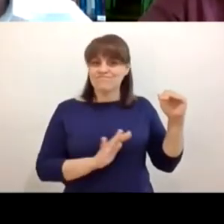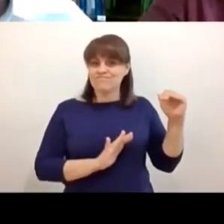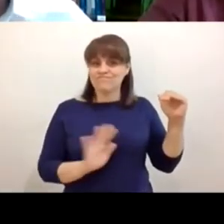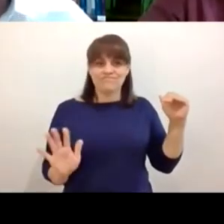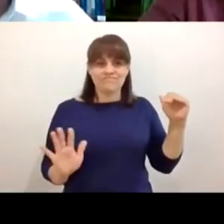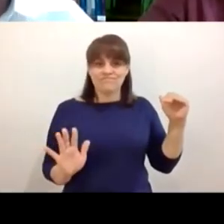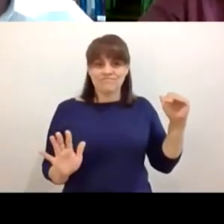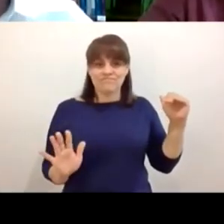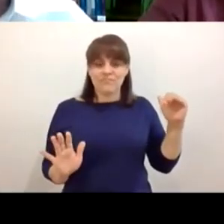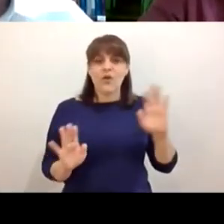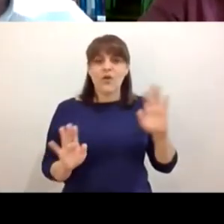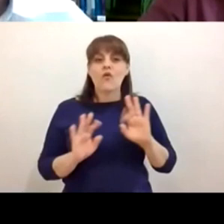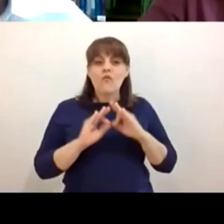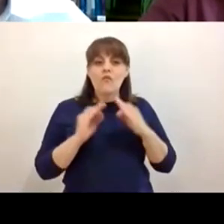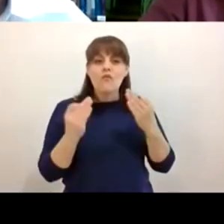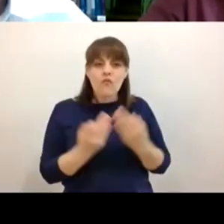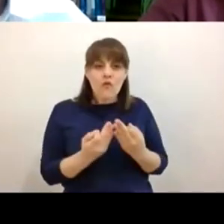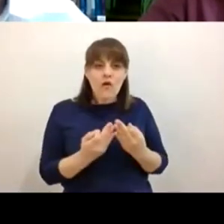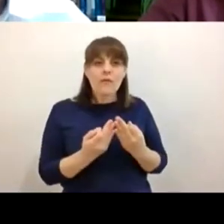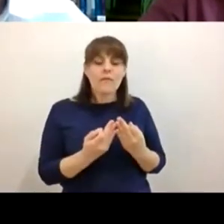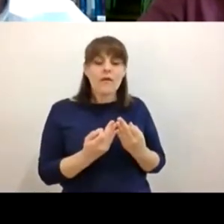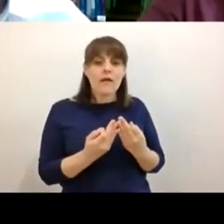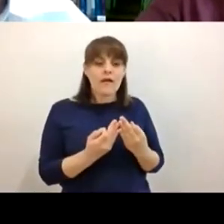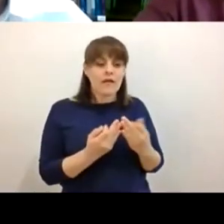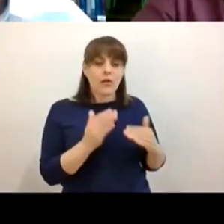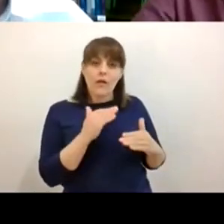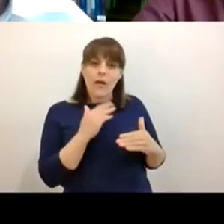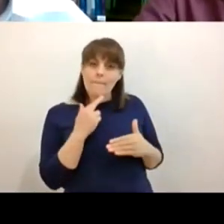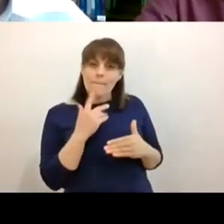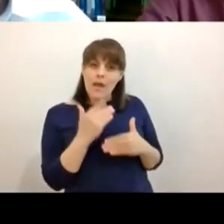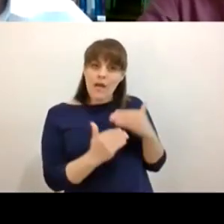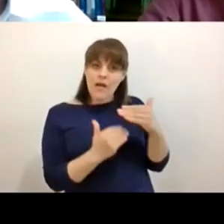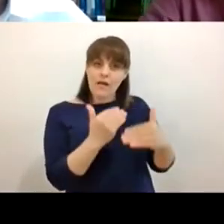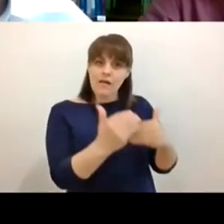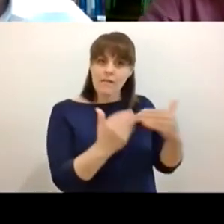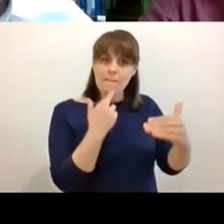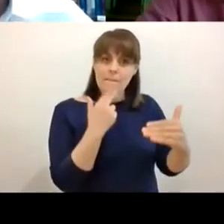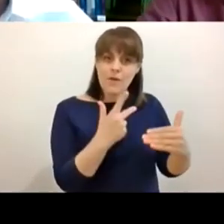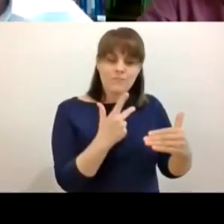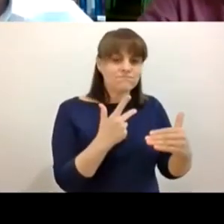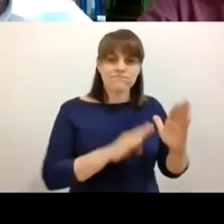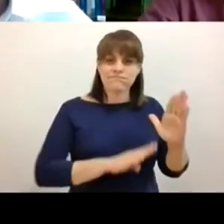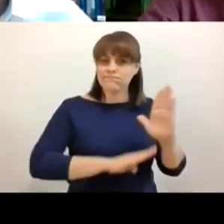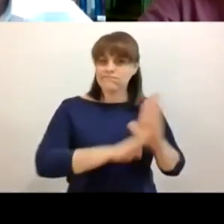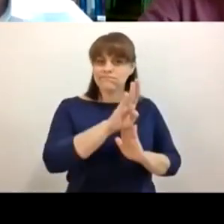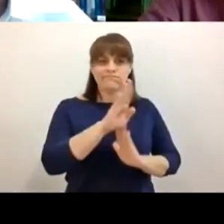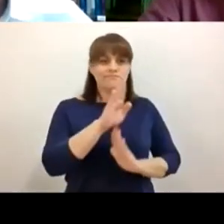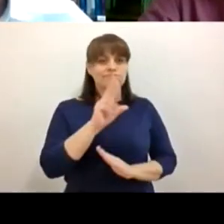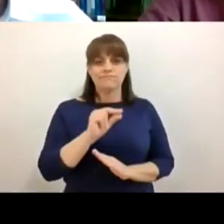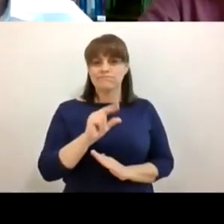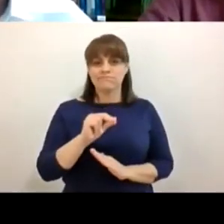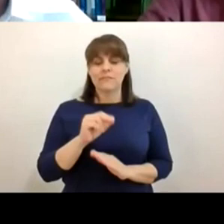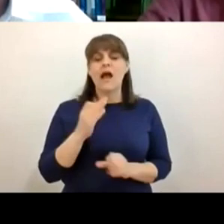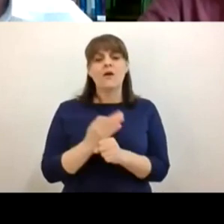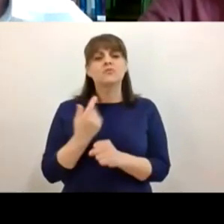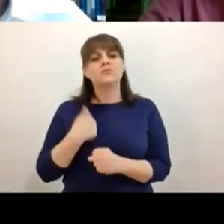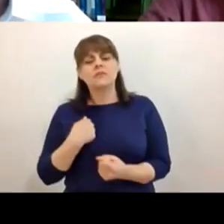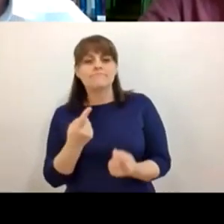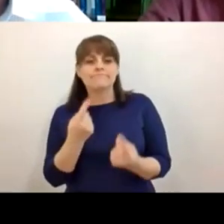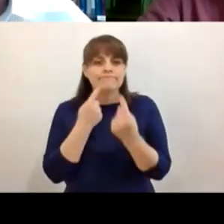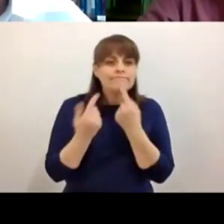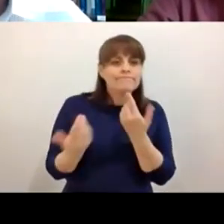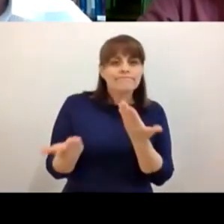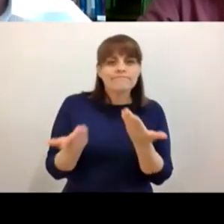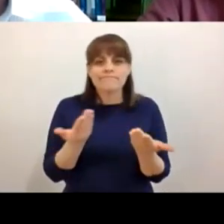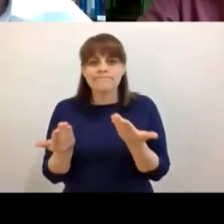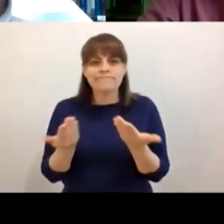ha evolucionado como han evolucionado otras cosas. Hoy estamos aquí en una charla muy amena, muy enriquecedora,